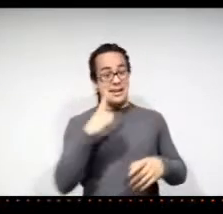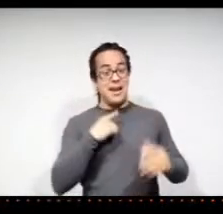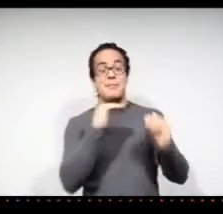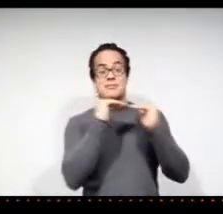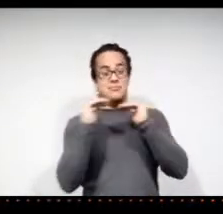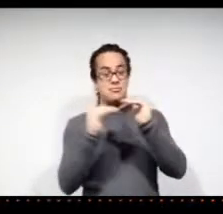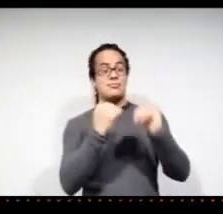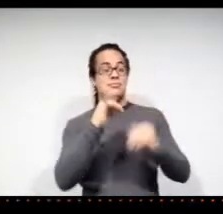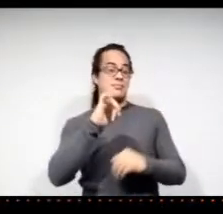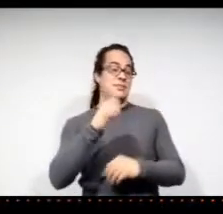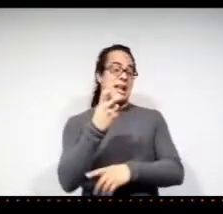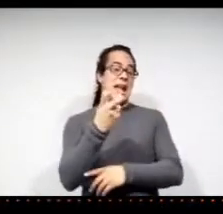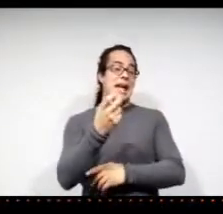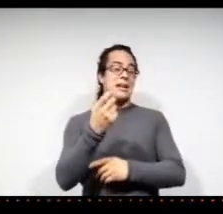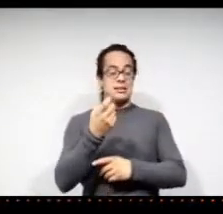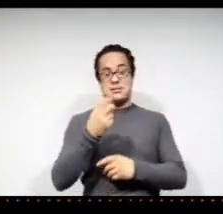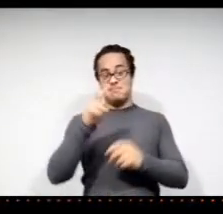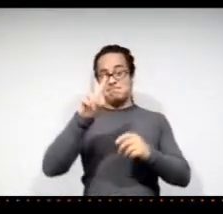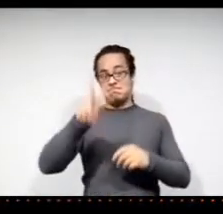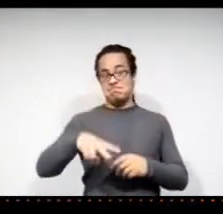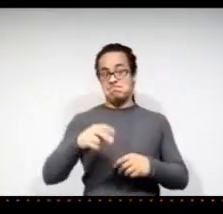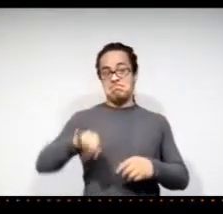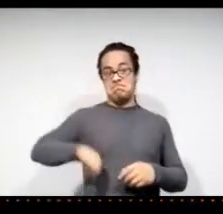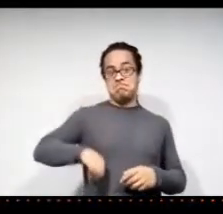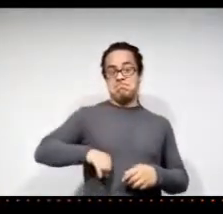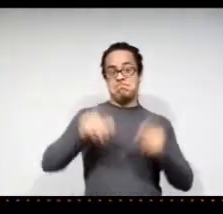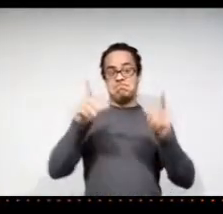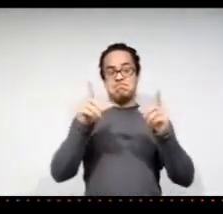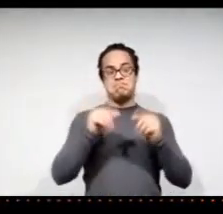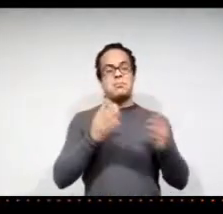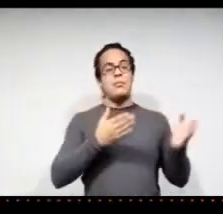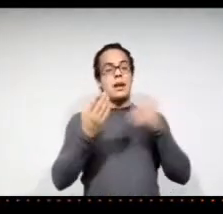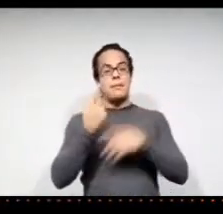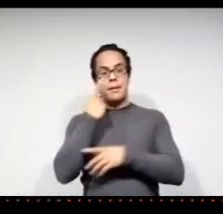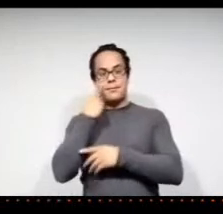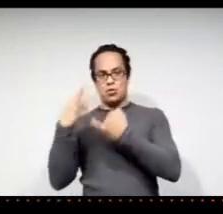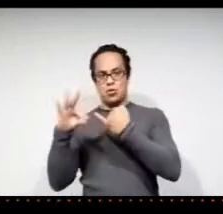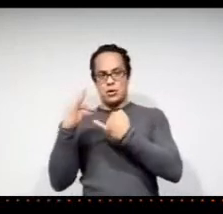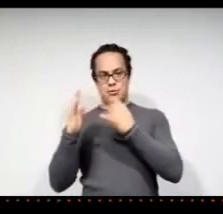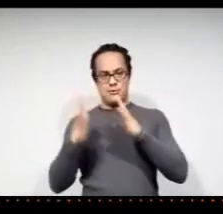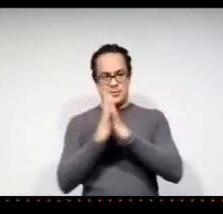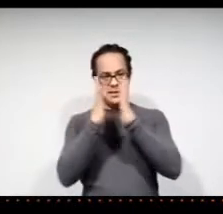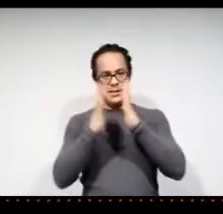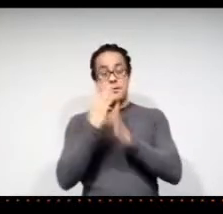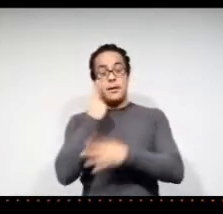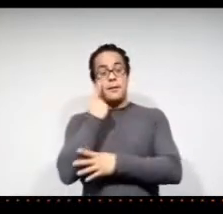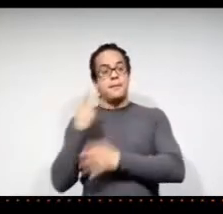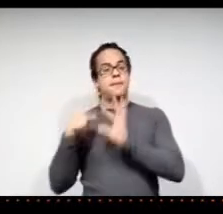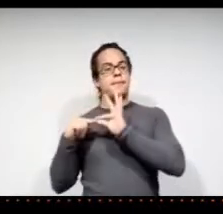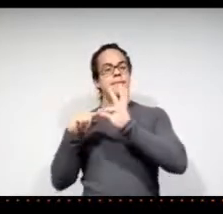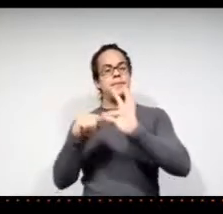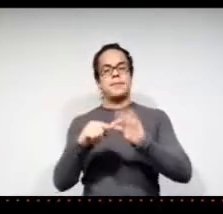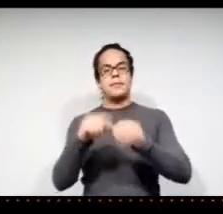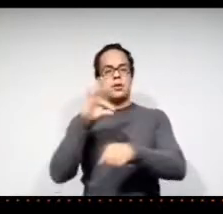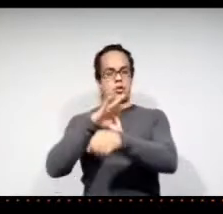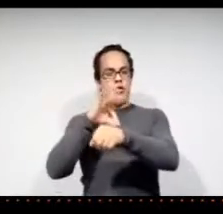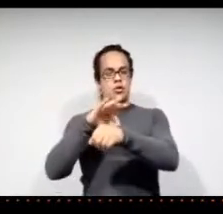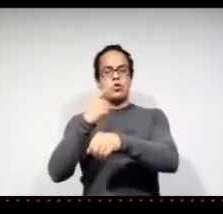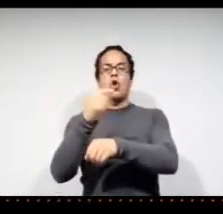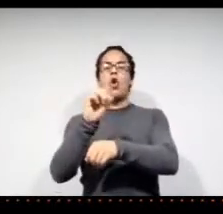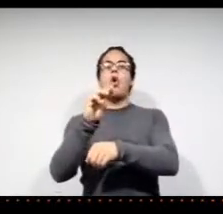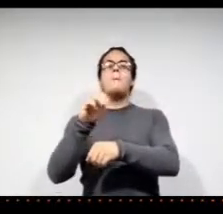un aspecto muy interesante. Pues para concluir la segunda ronda de participaciones, doy la palabra al doctor Gómez.